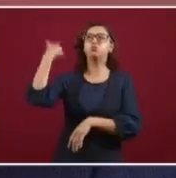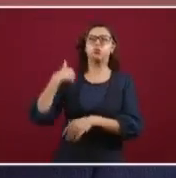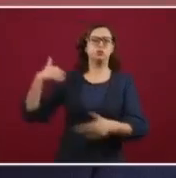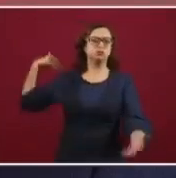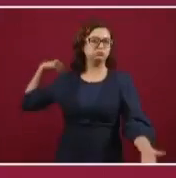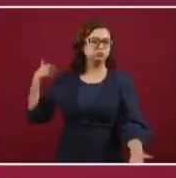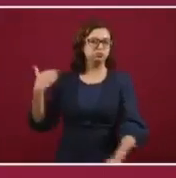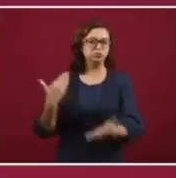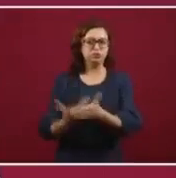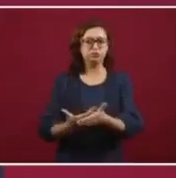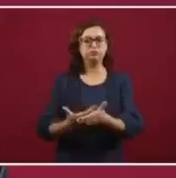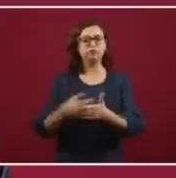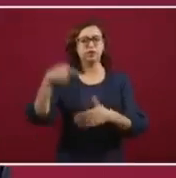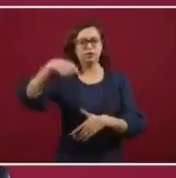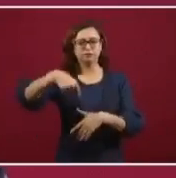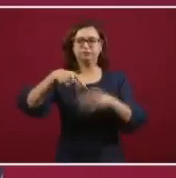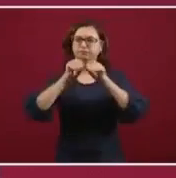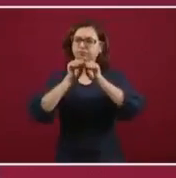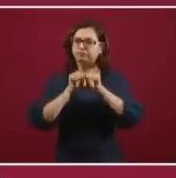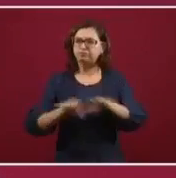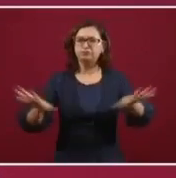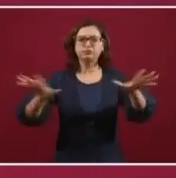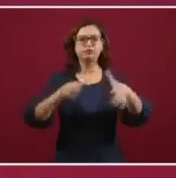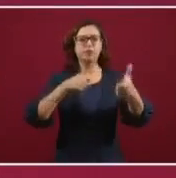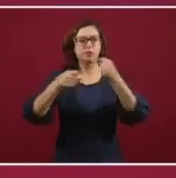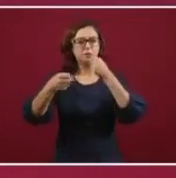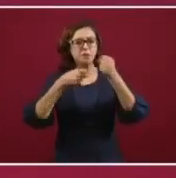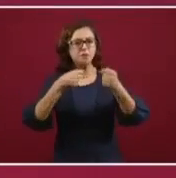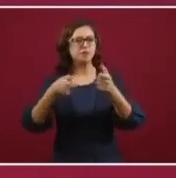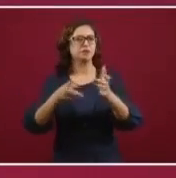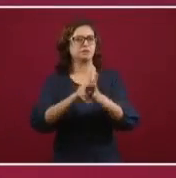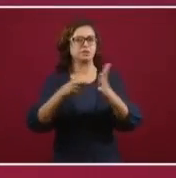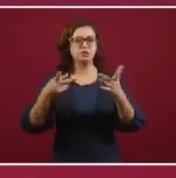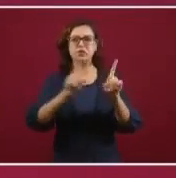de información en México y en el mundo.